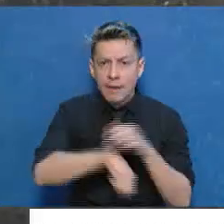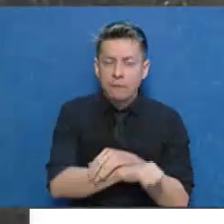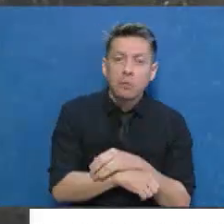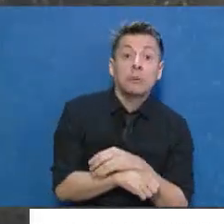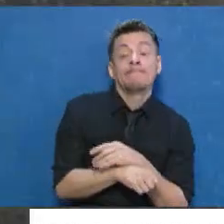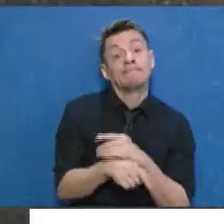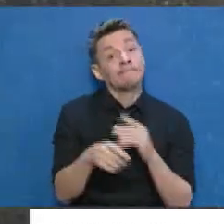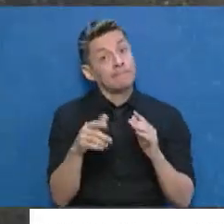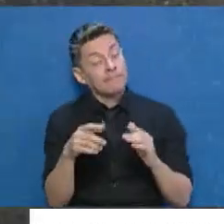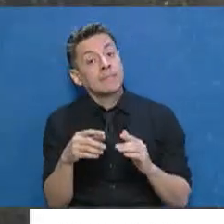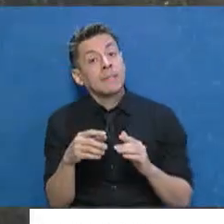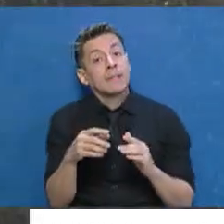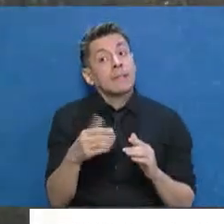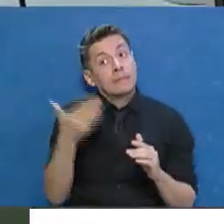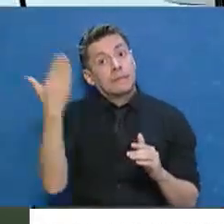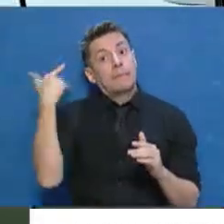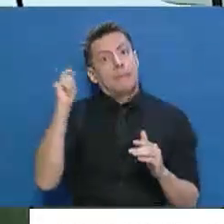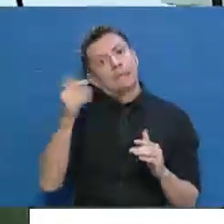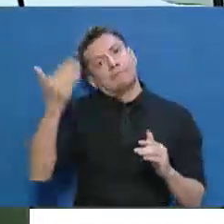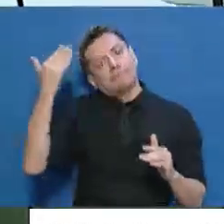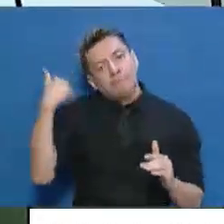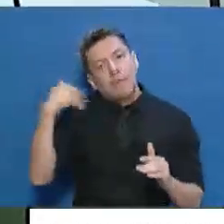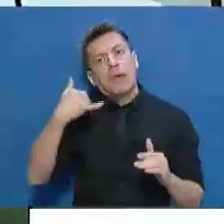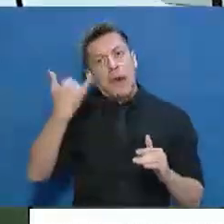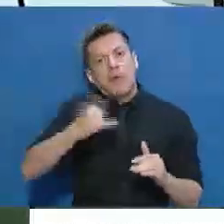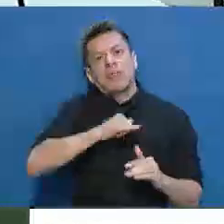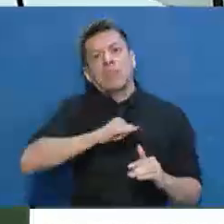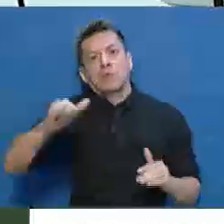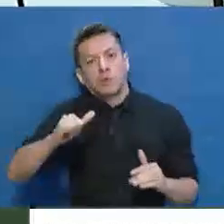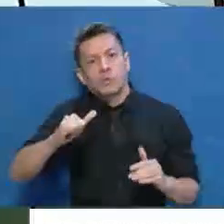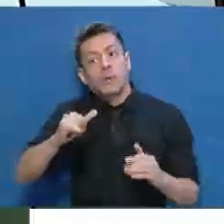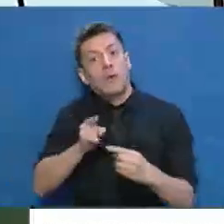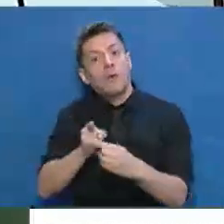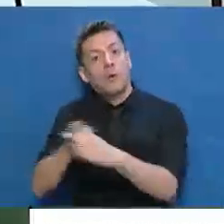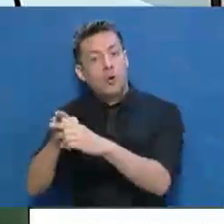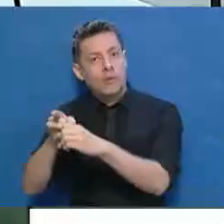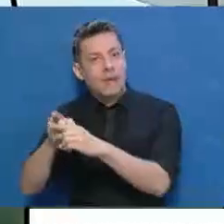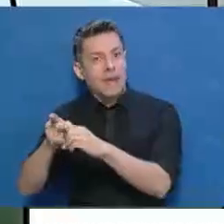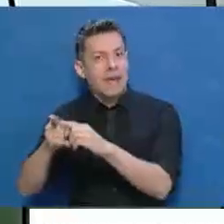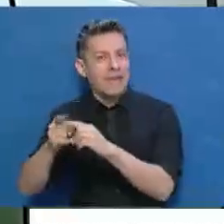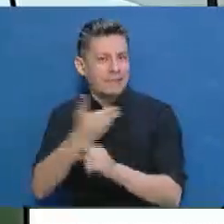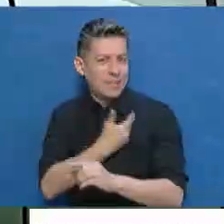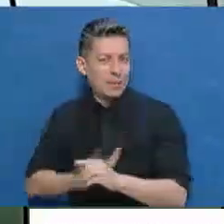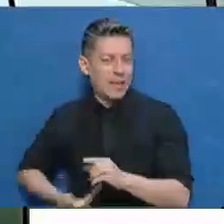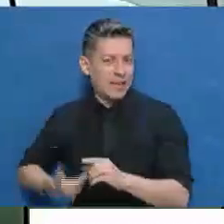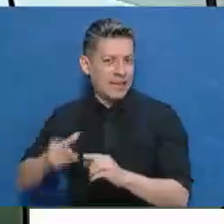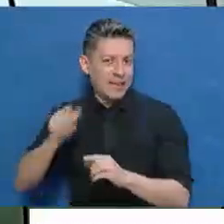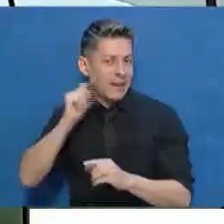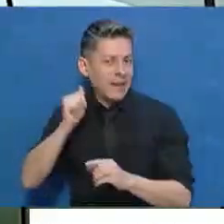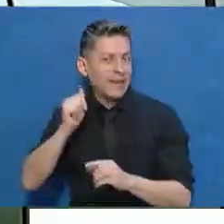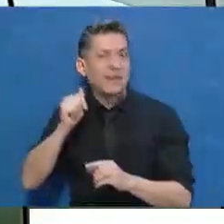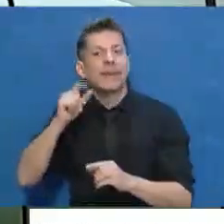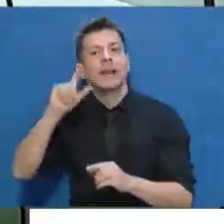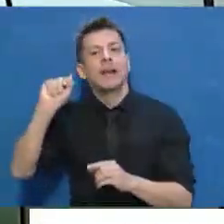algunos meses se radicó una denuncia contra el titular de la Liga, contra Carlos Urazi, y también el gerente Alfredo